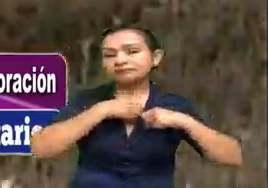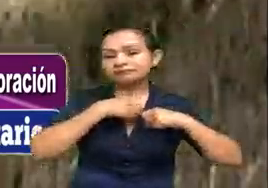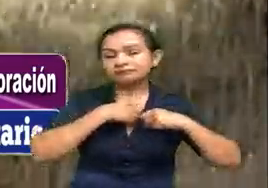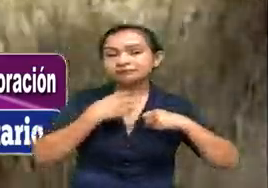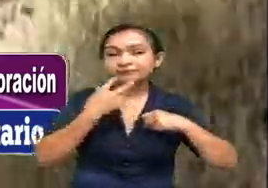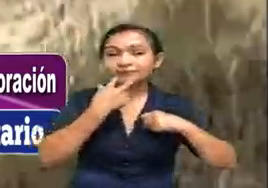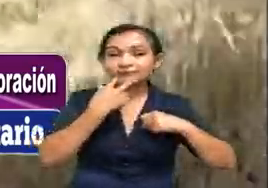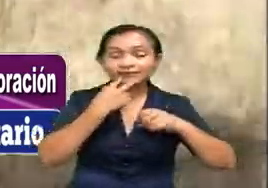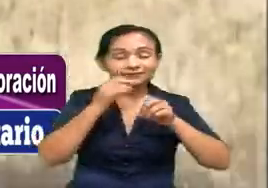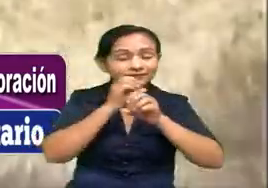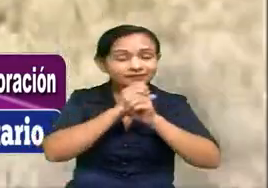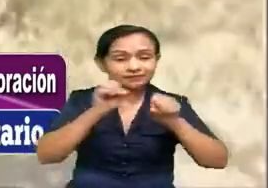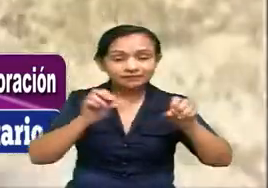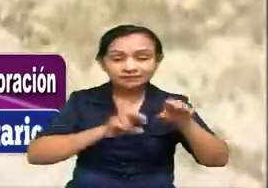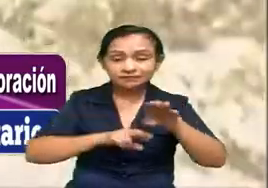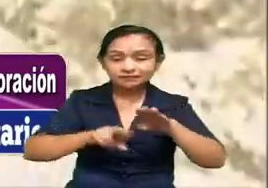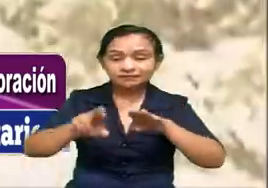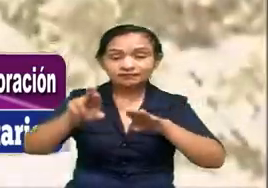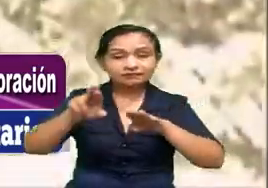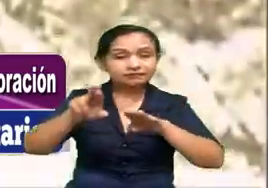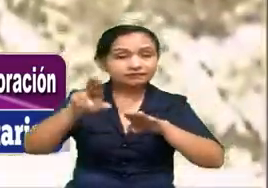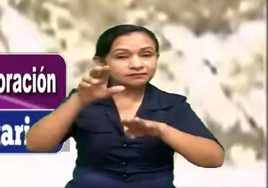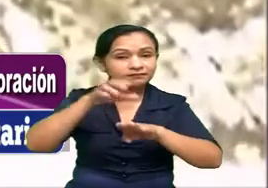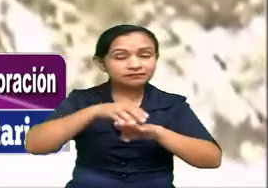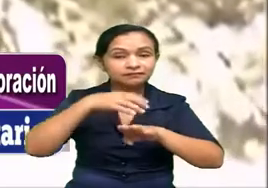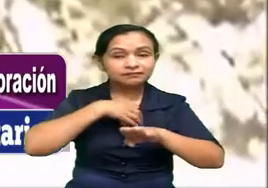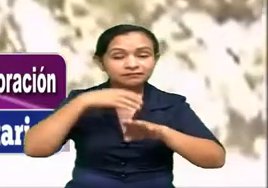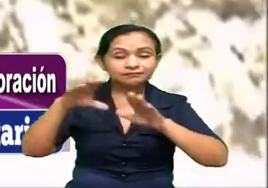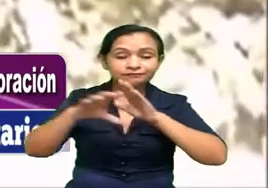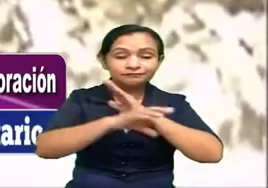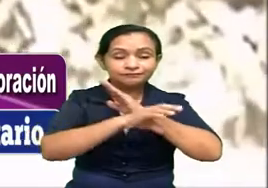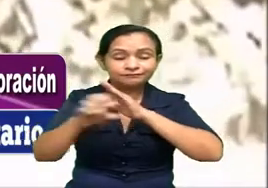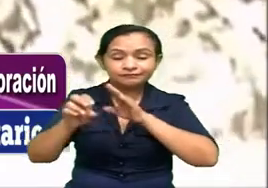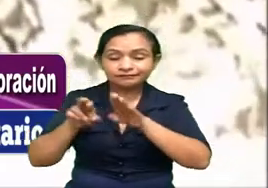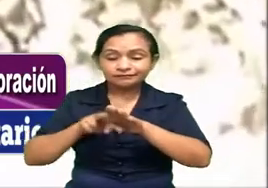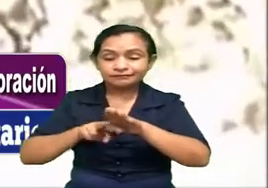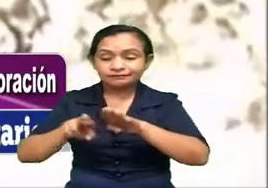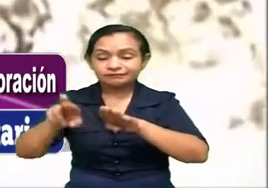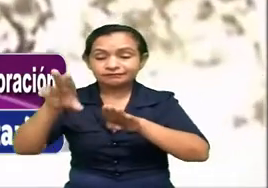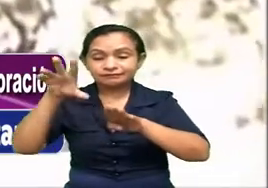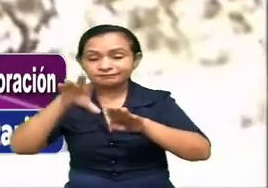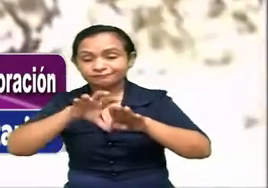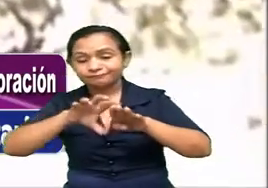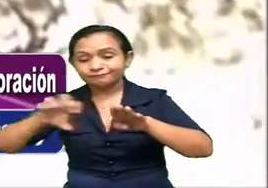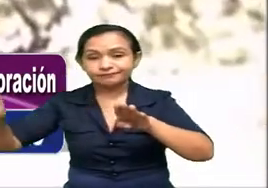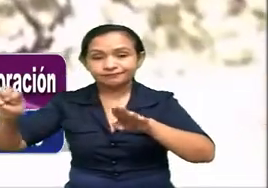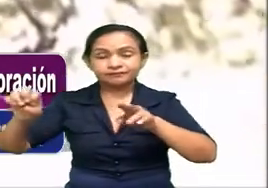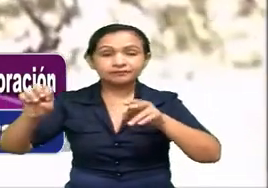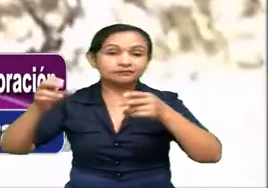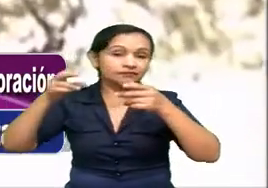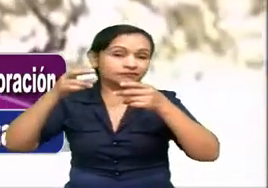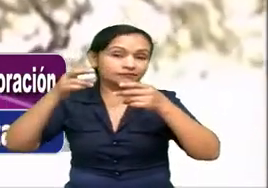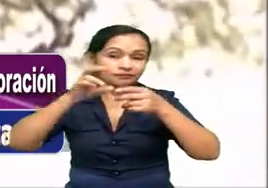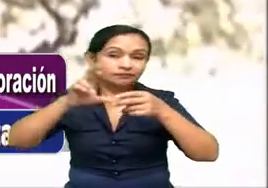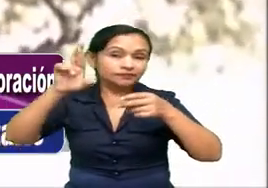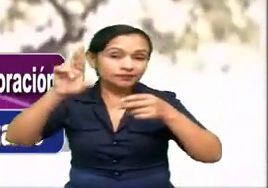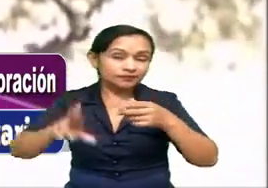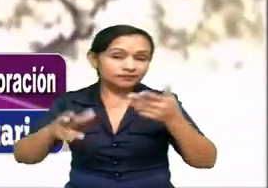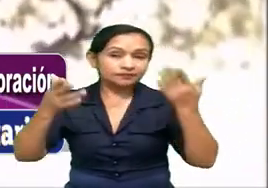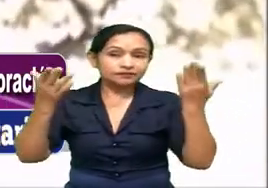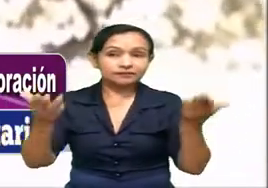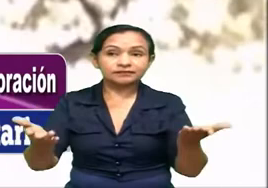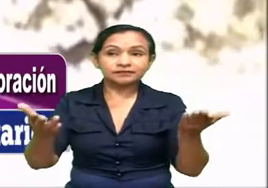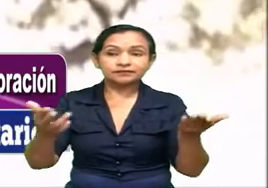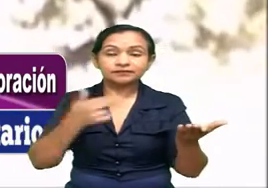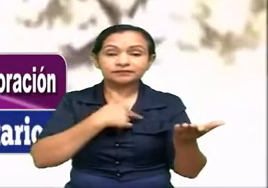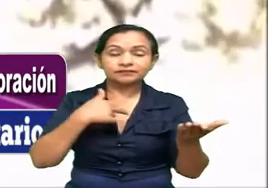nada, porque el río San Juan es nuestro. Más claro. Bien se roba la ribera, una de las riberas del río, y que